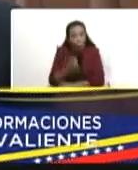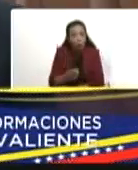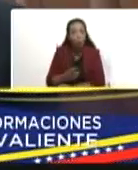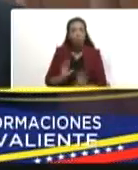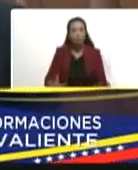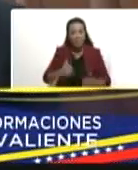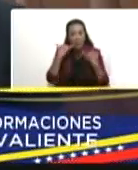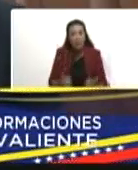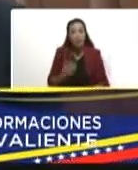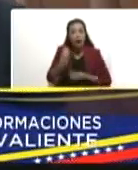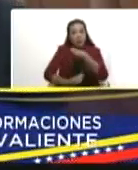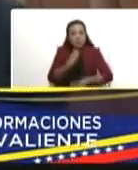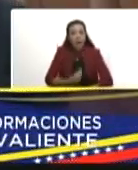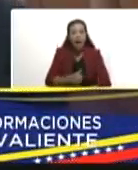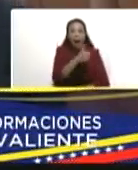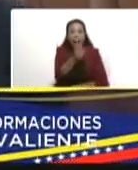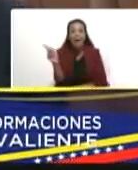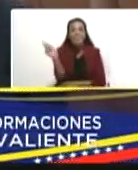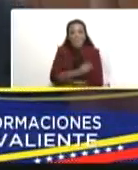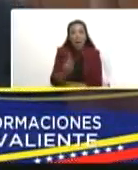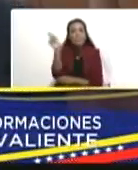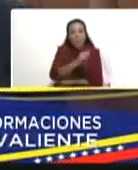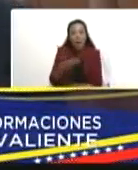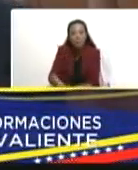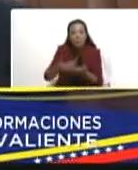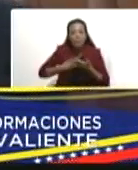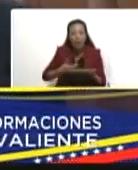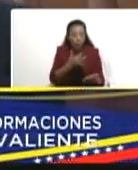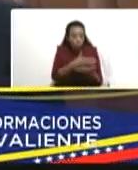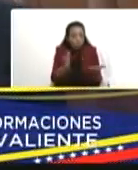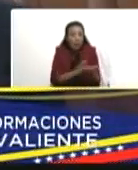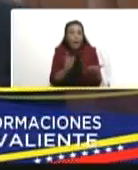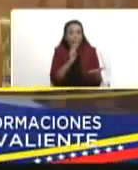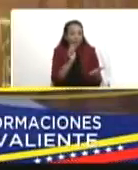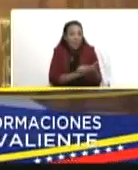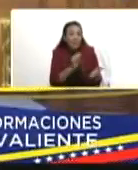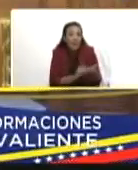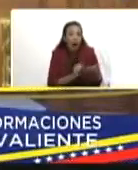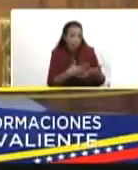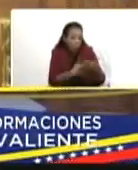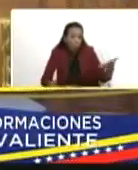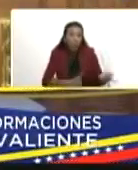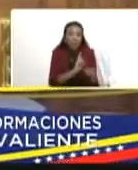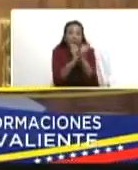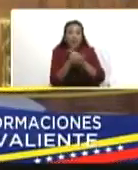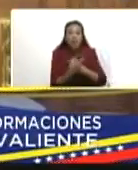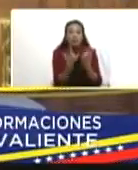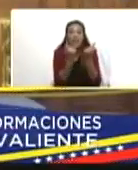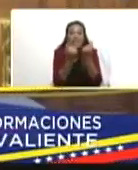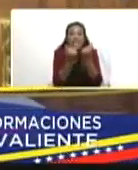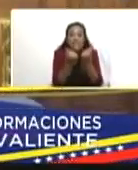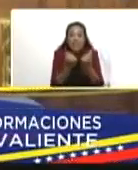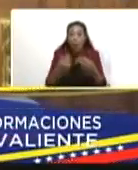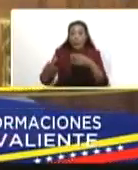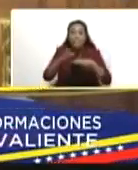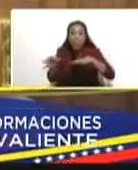dando quiero cada mes tener en mi agenda de trabajo la transferencia